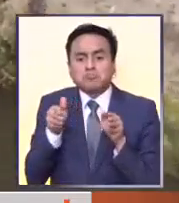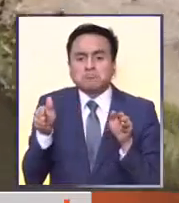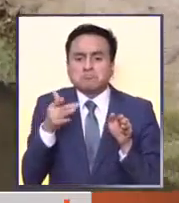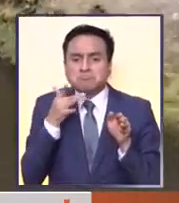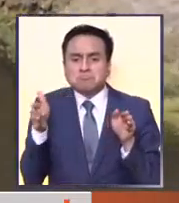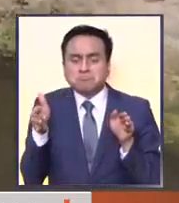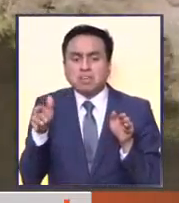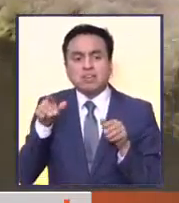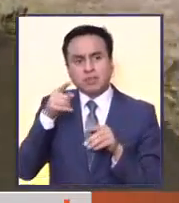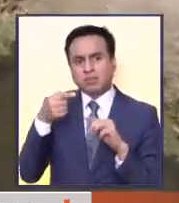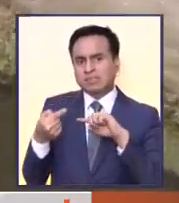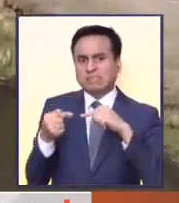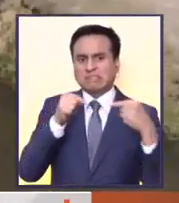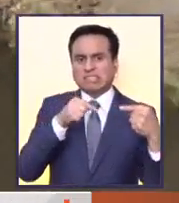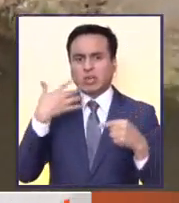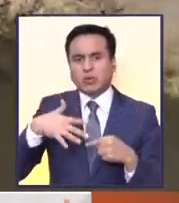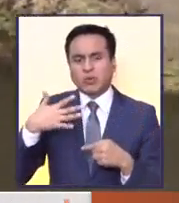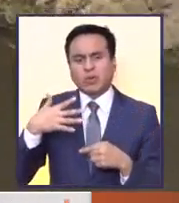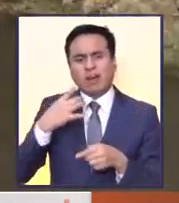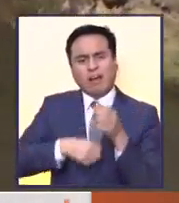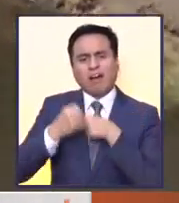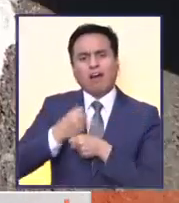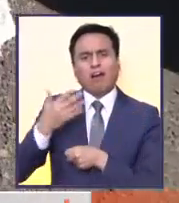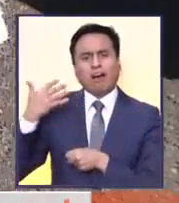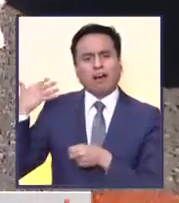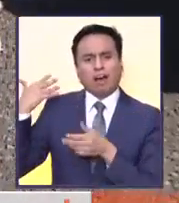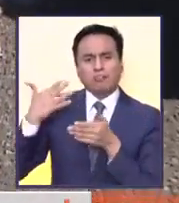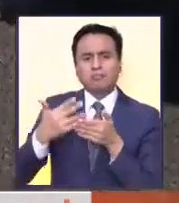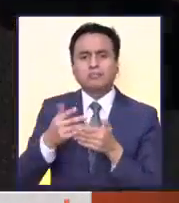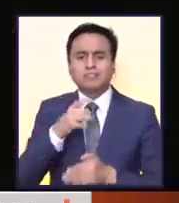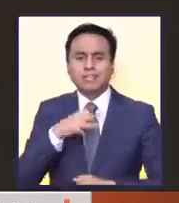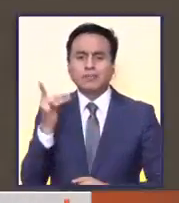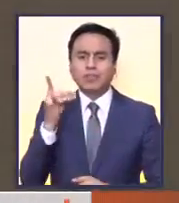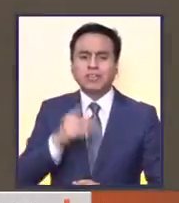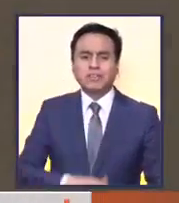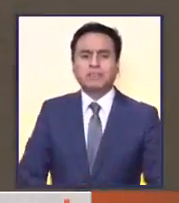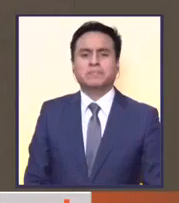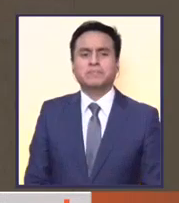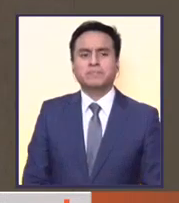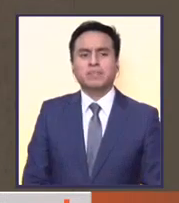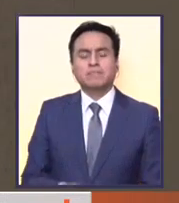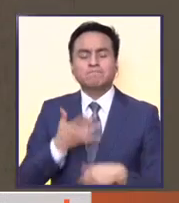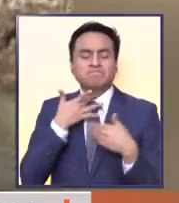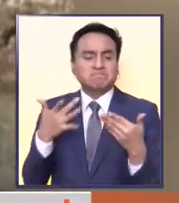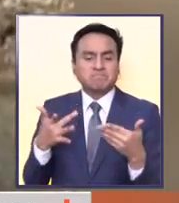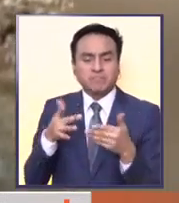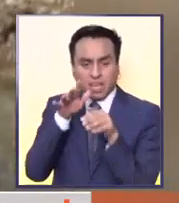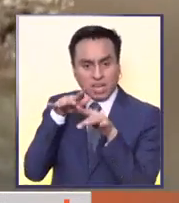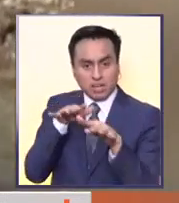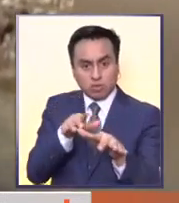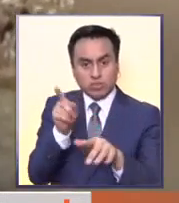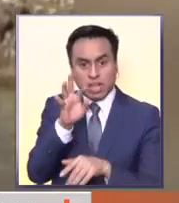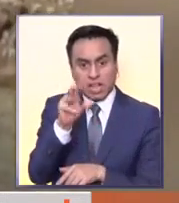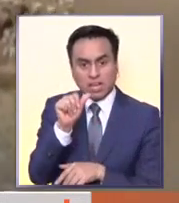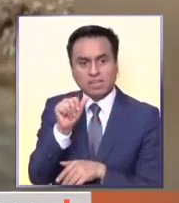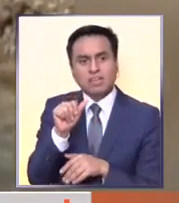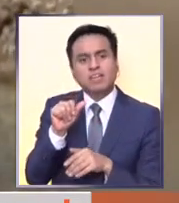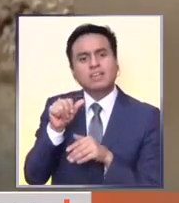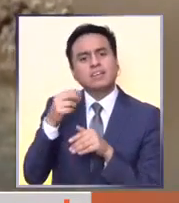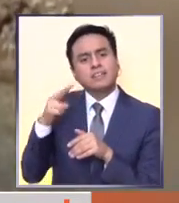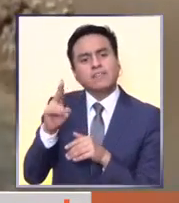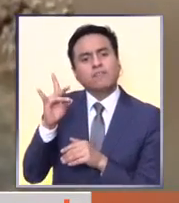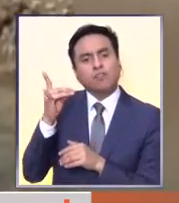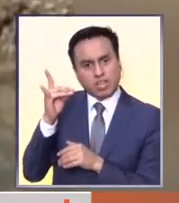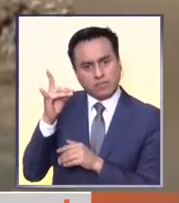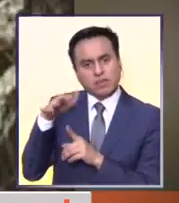sido motivo de controversia durante años entre Chile y Bolivia. Porque si bien el río Silala se origina en la occidental región